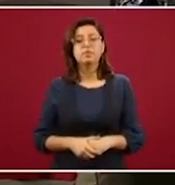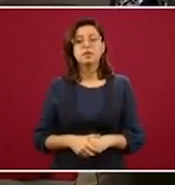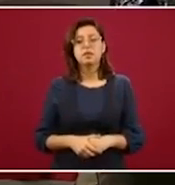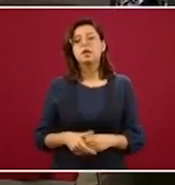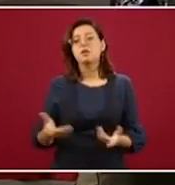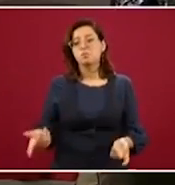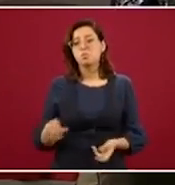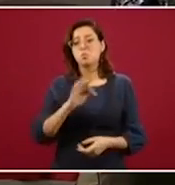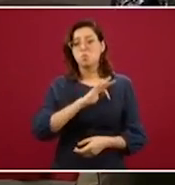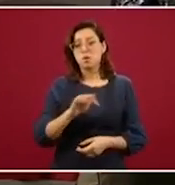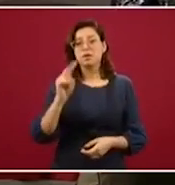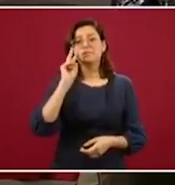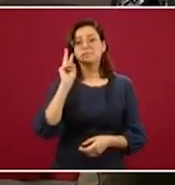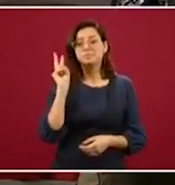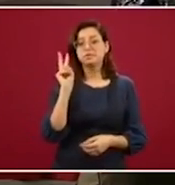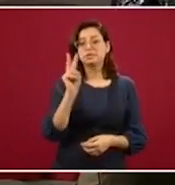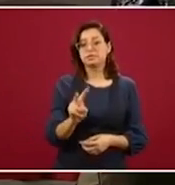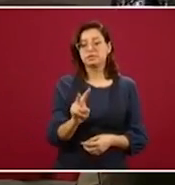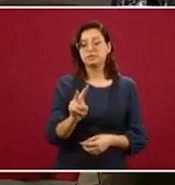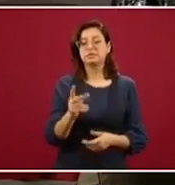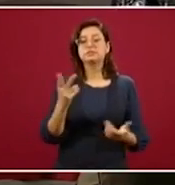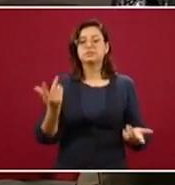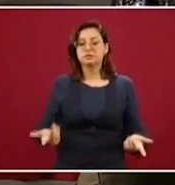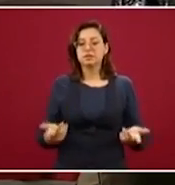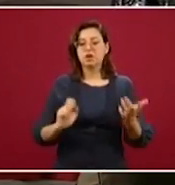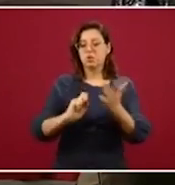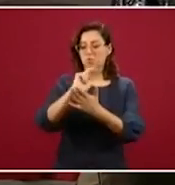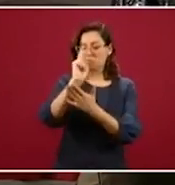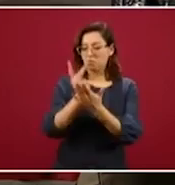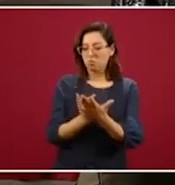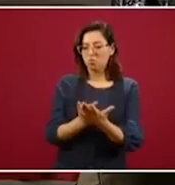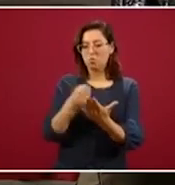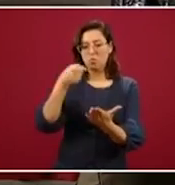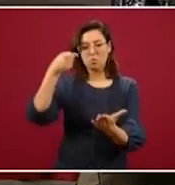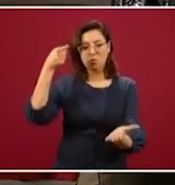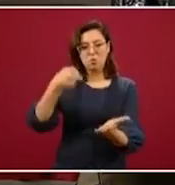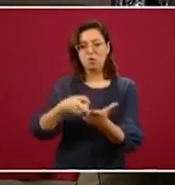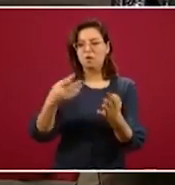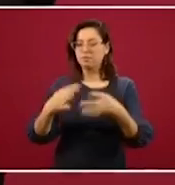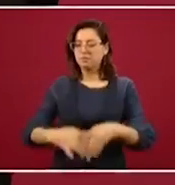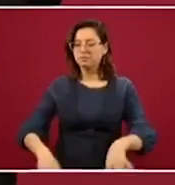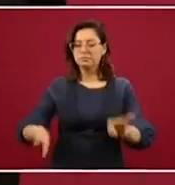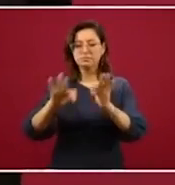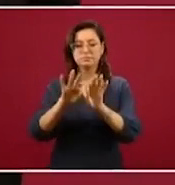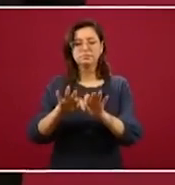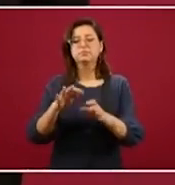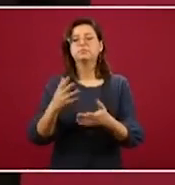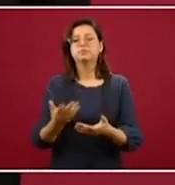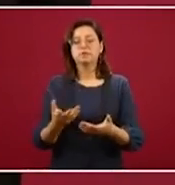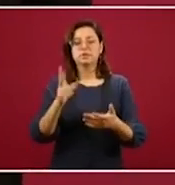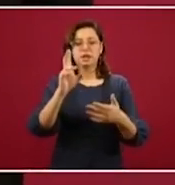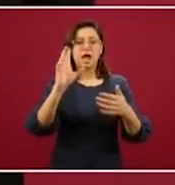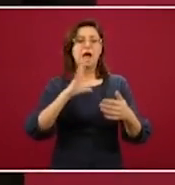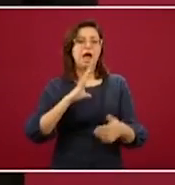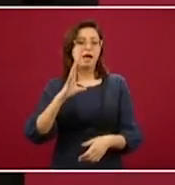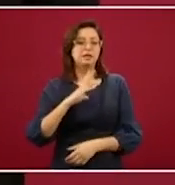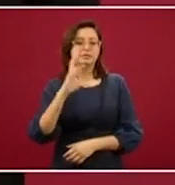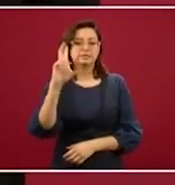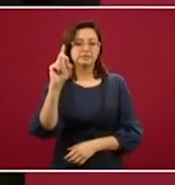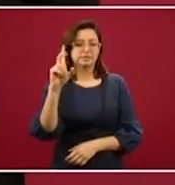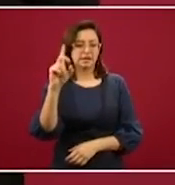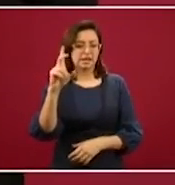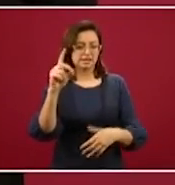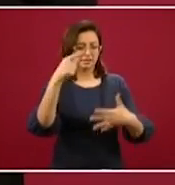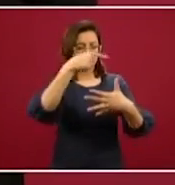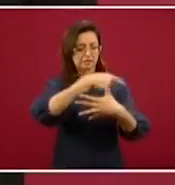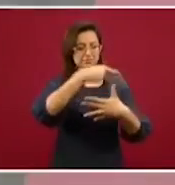recordar, efectivamente, es uno de los 30 programas prioritarios. Eso es muy importante porque también es una de las